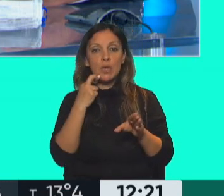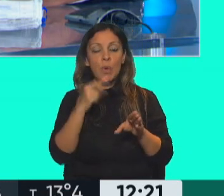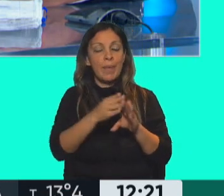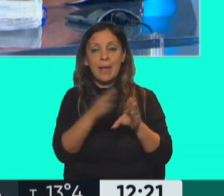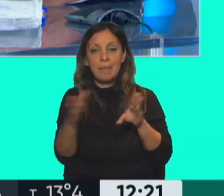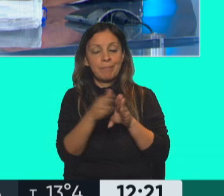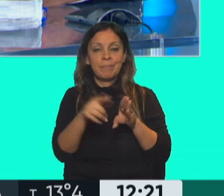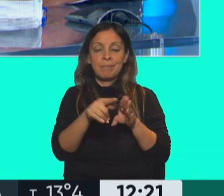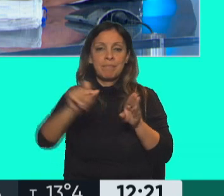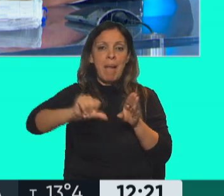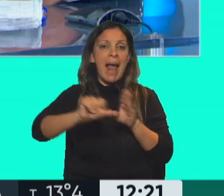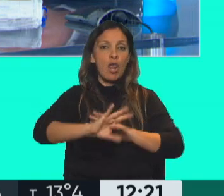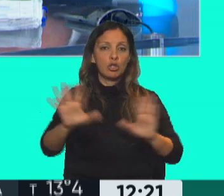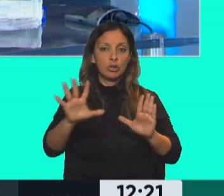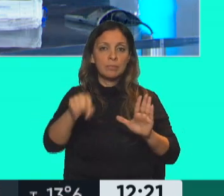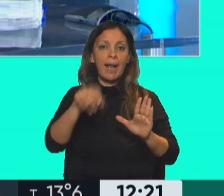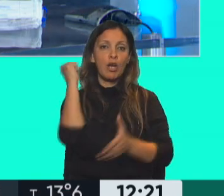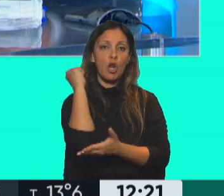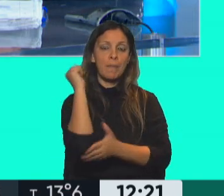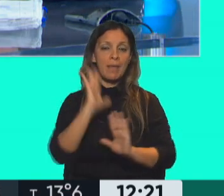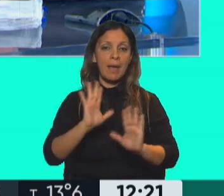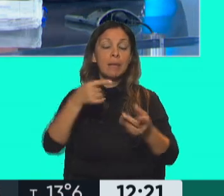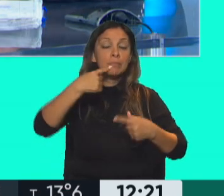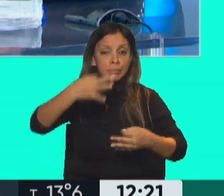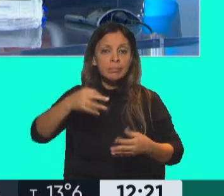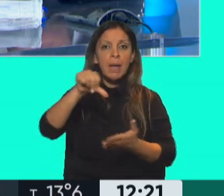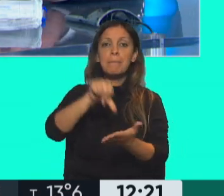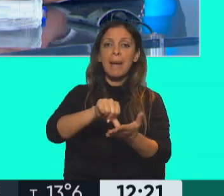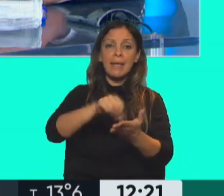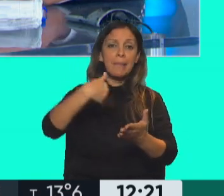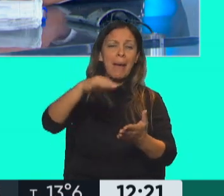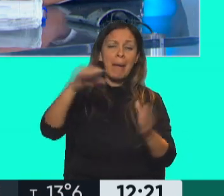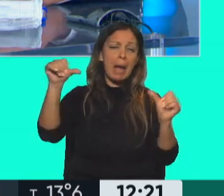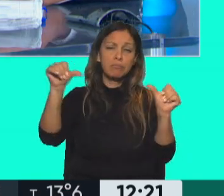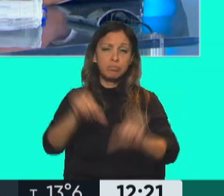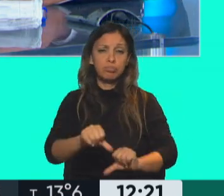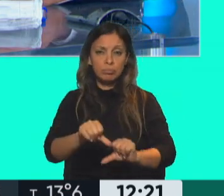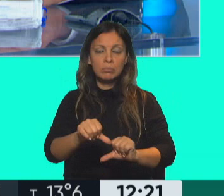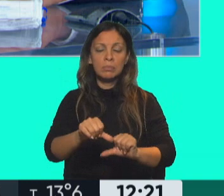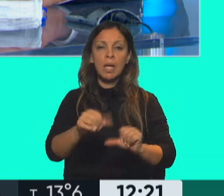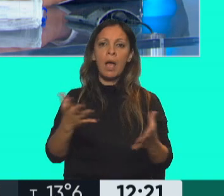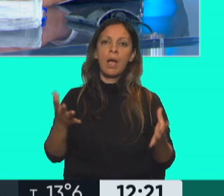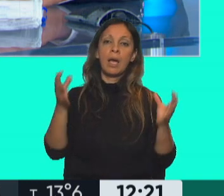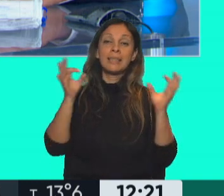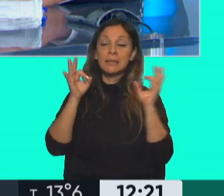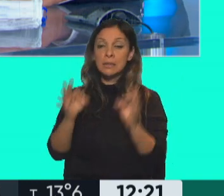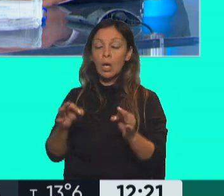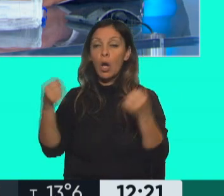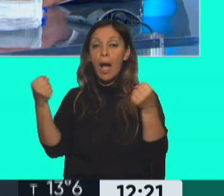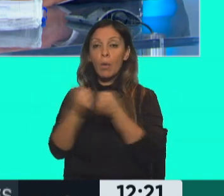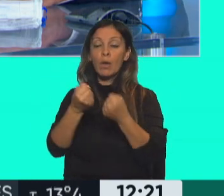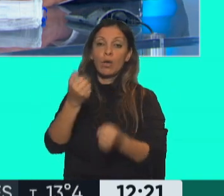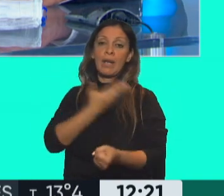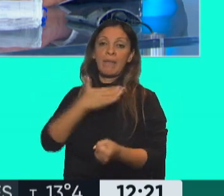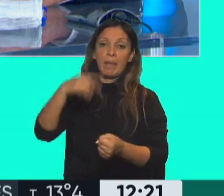economía, fundamentalmente cuando el país prácticamente estaba para declararse en default y llegó ese acuerdo con el Fondo